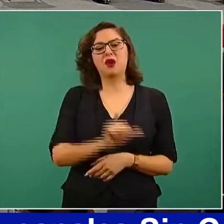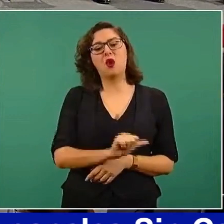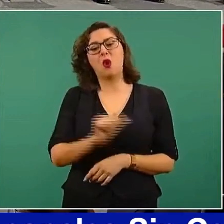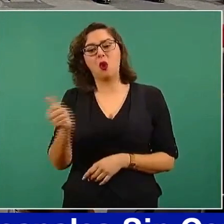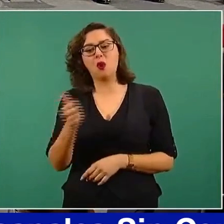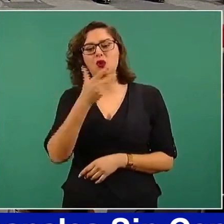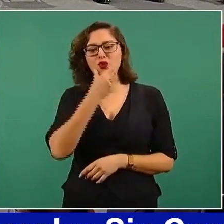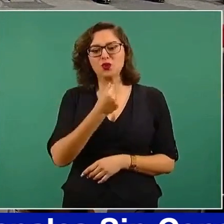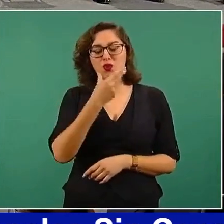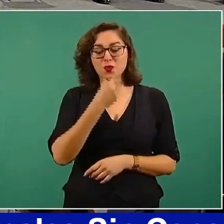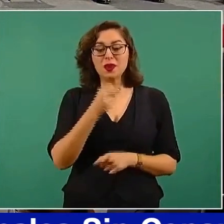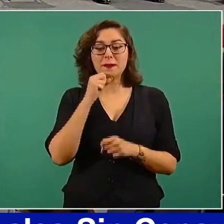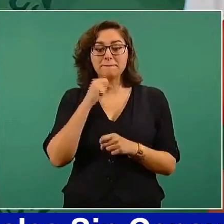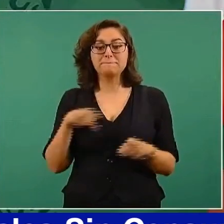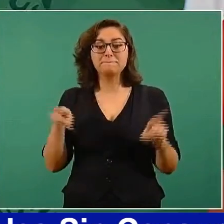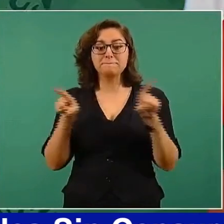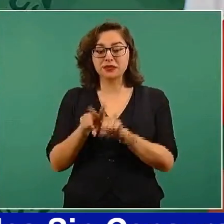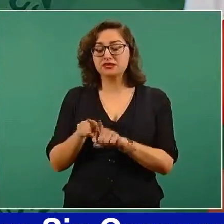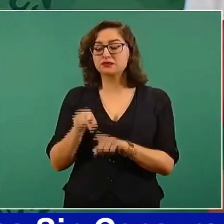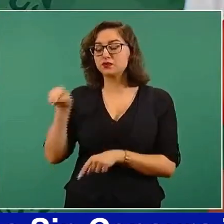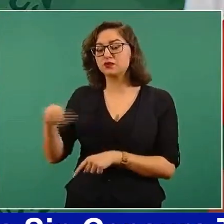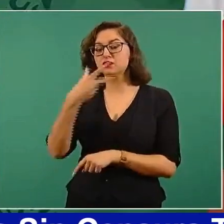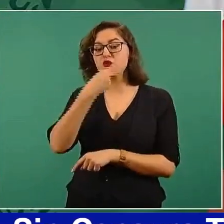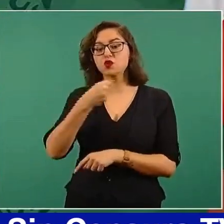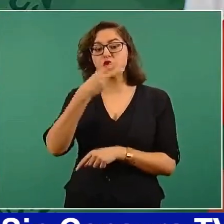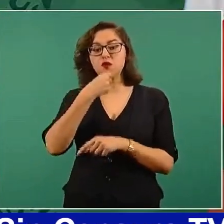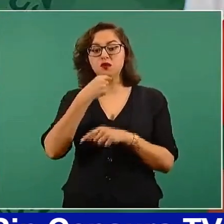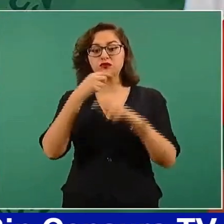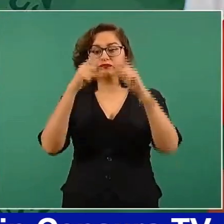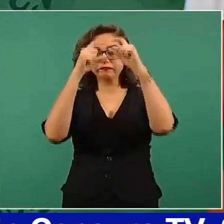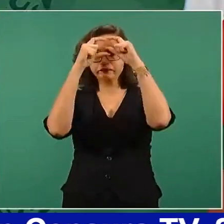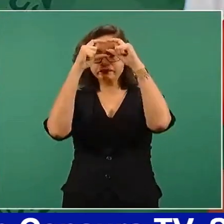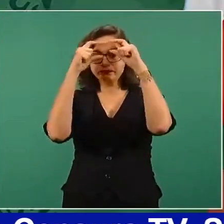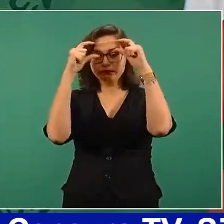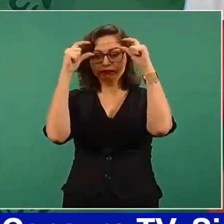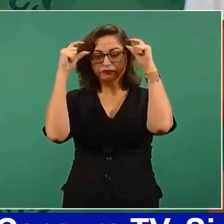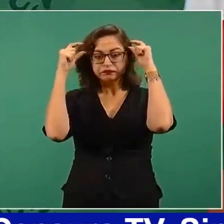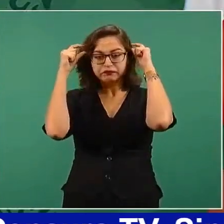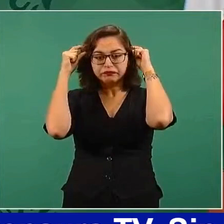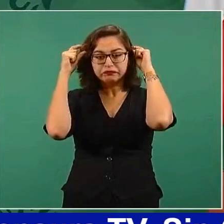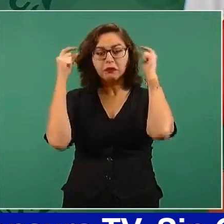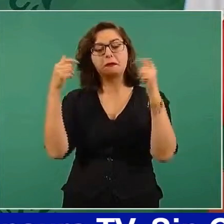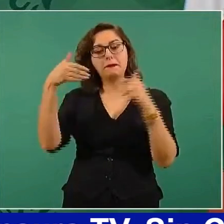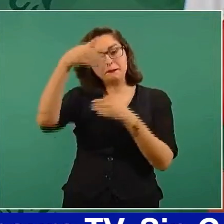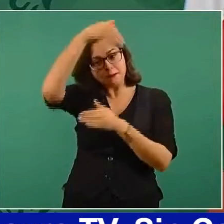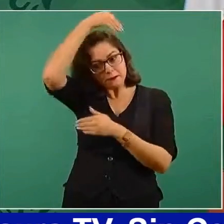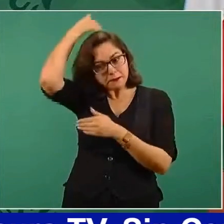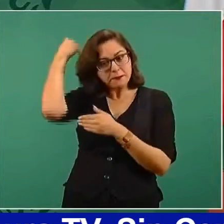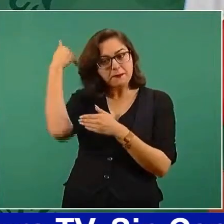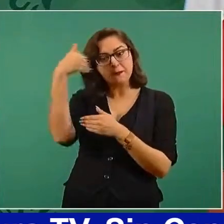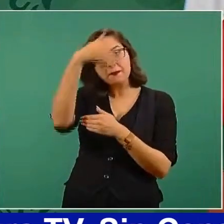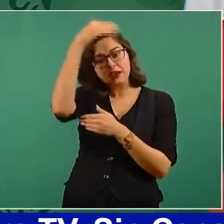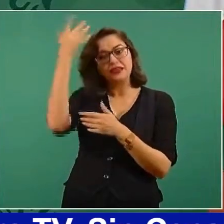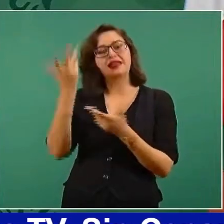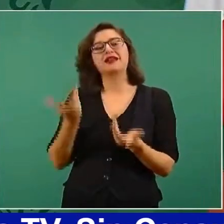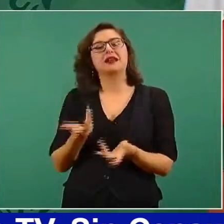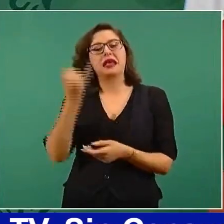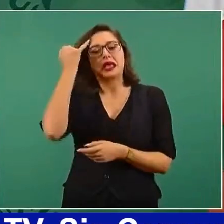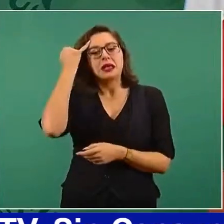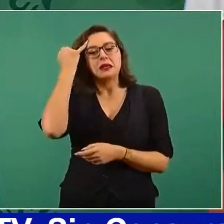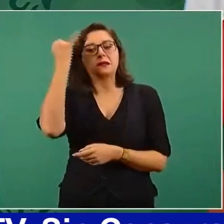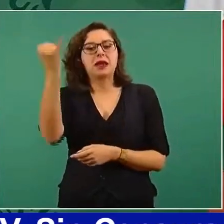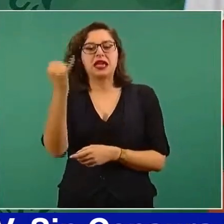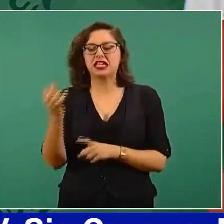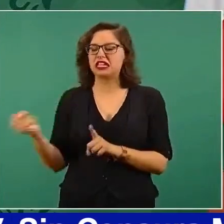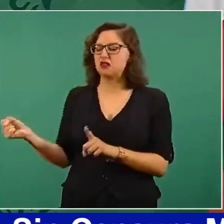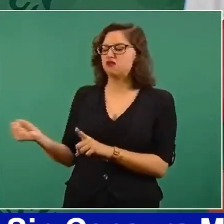se pasó aquí, trae una venda de disque perfectamente, imagínense los secuestradores después de